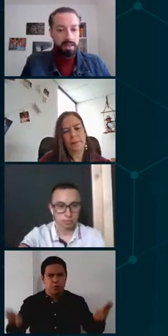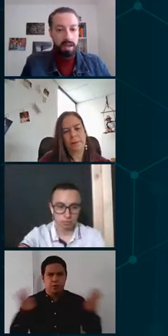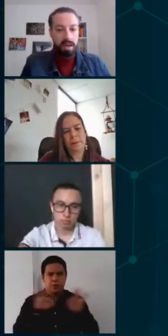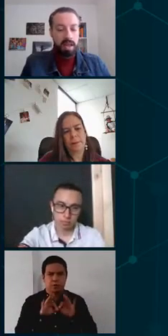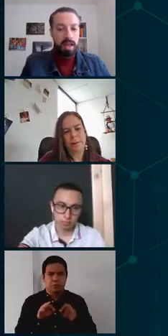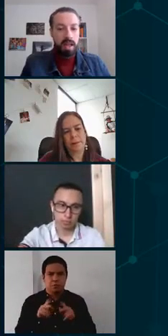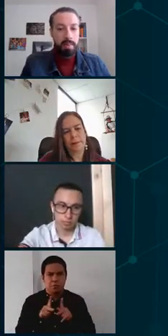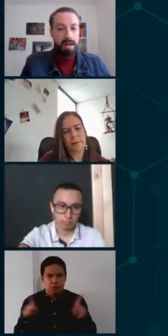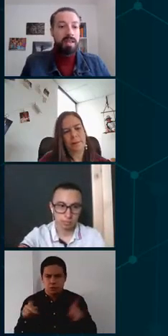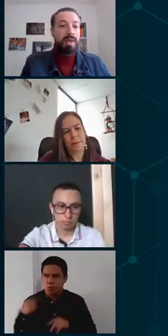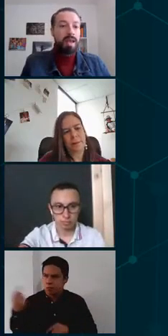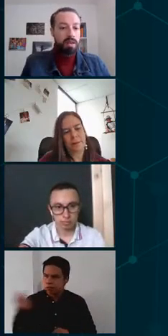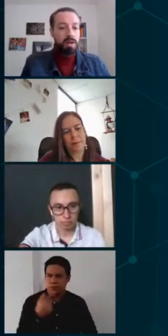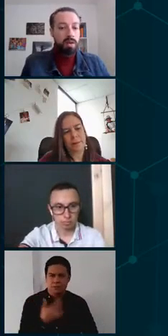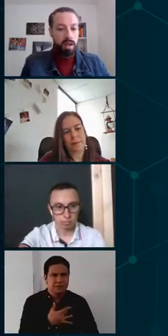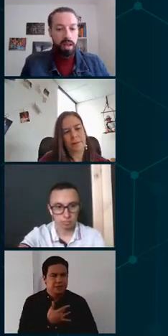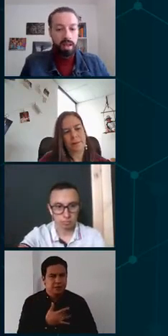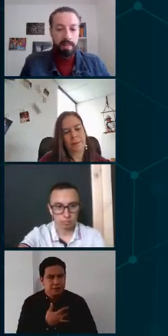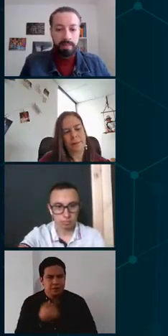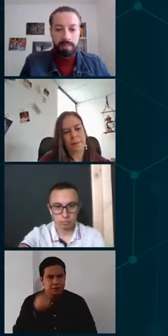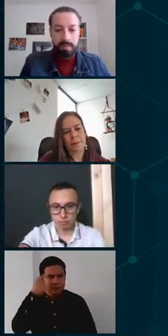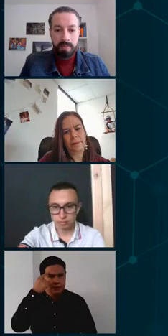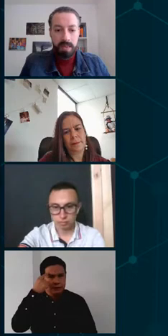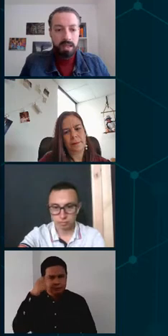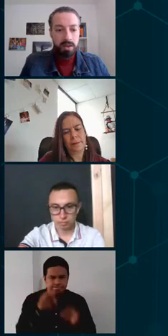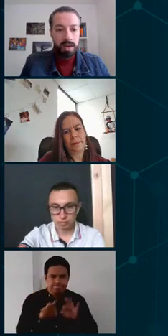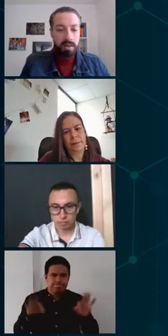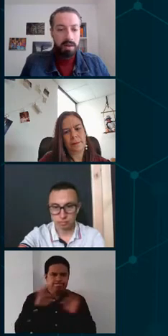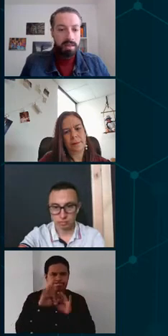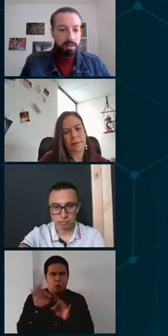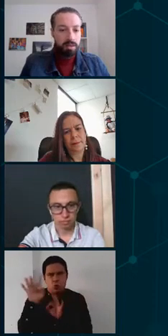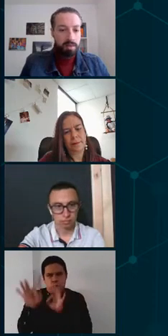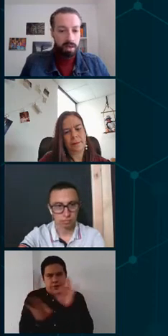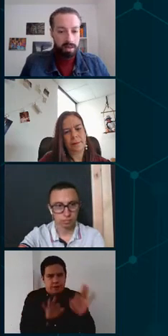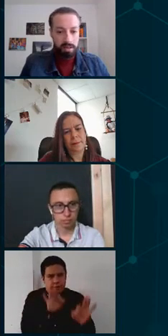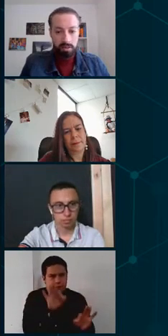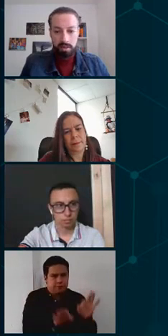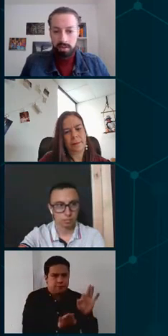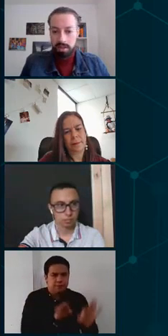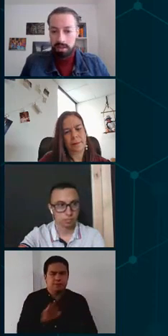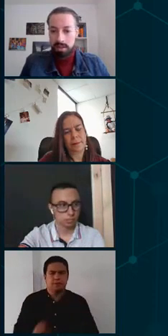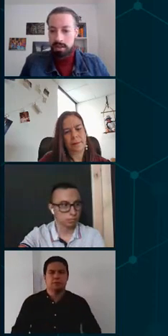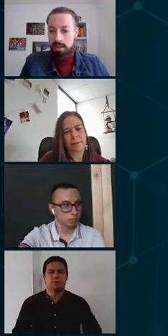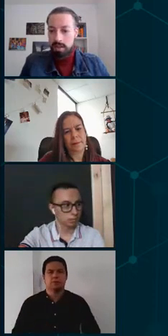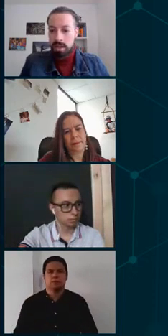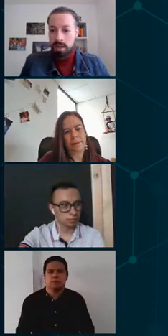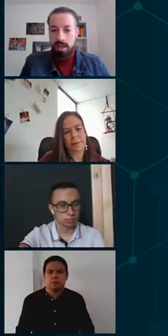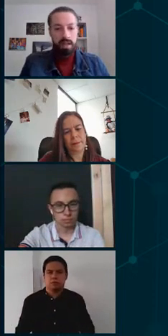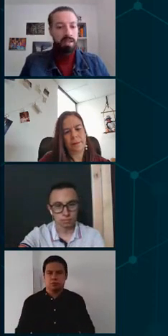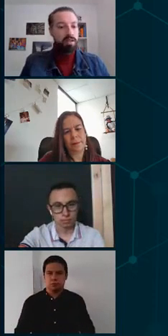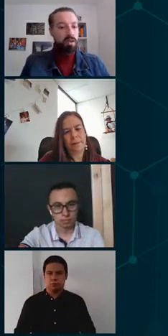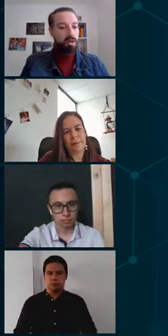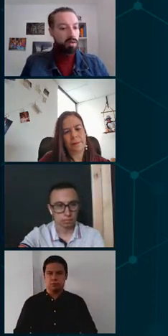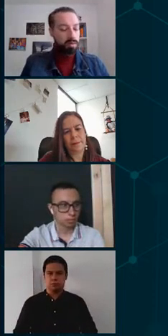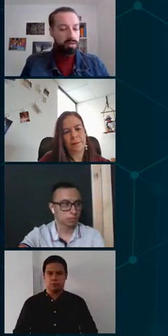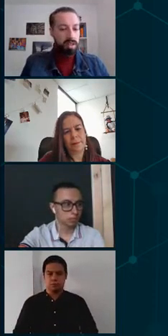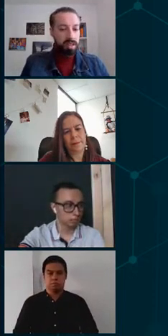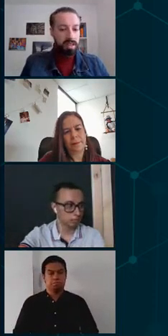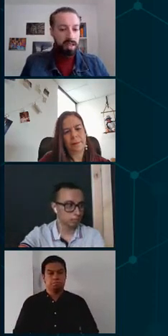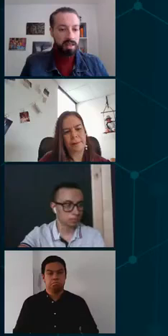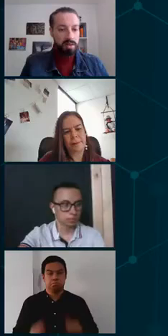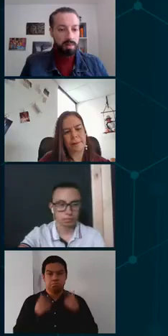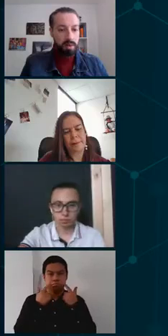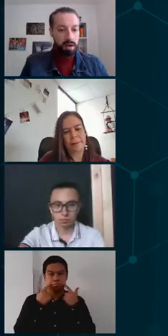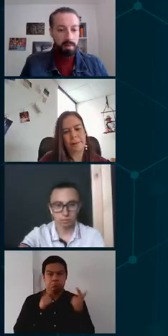personas pueden estar percibiendo sobre el tema que estamos como tratando. Entonces, listo, ¿no?